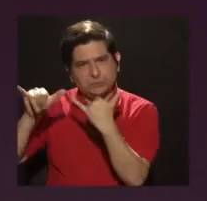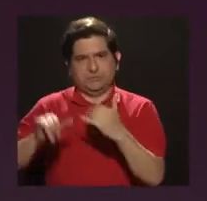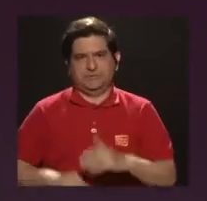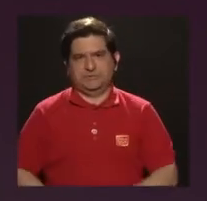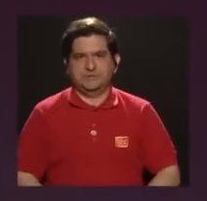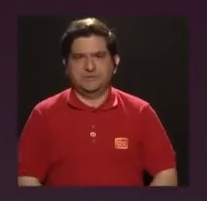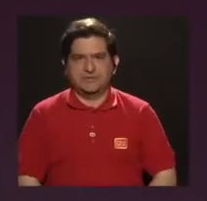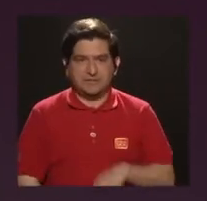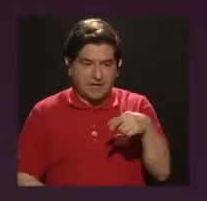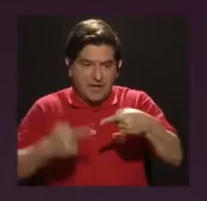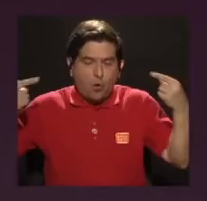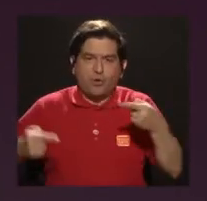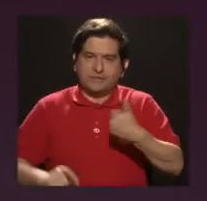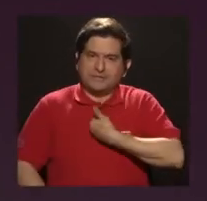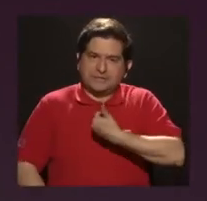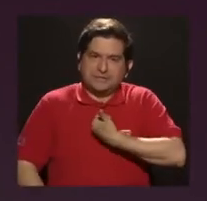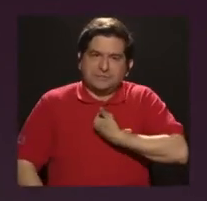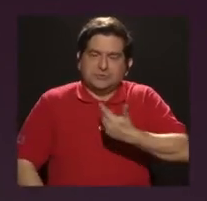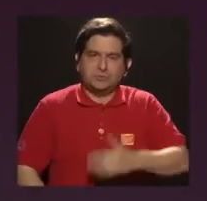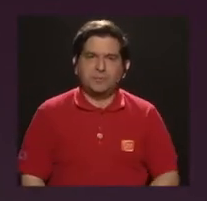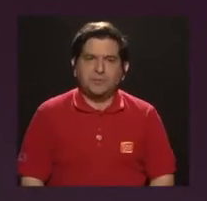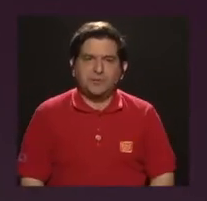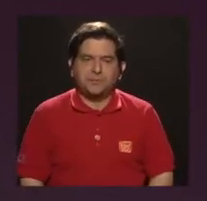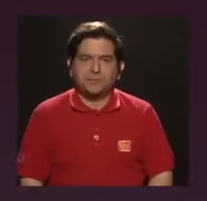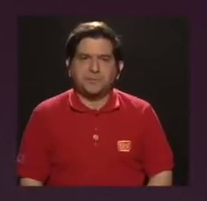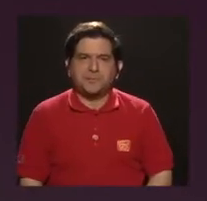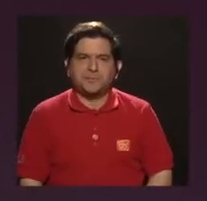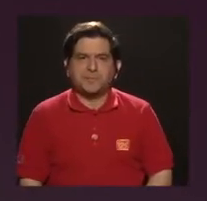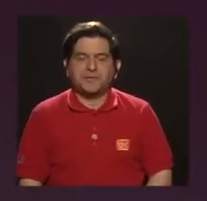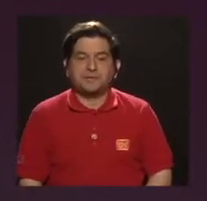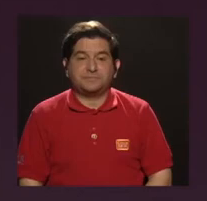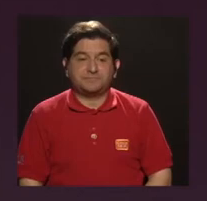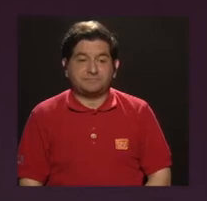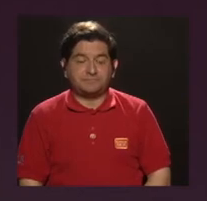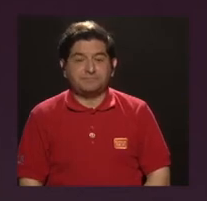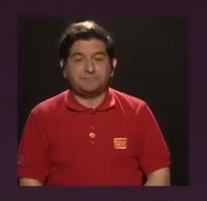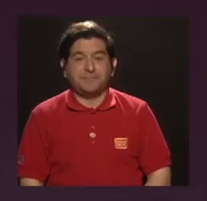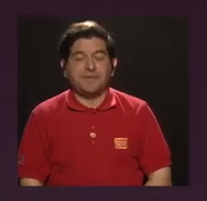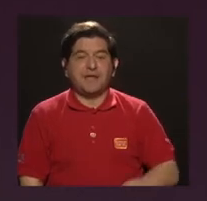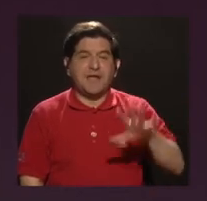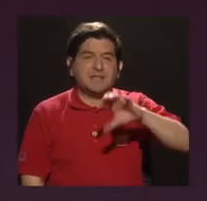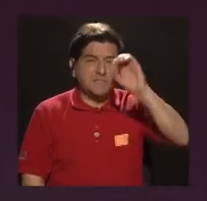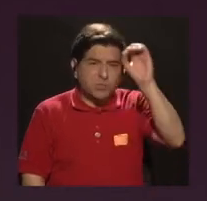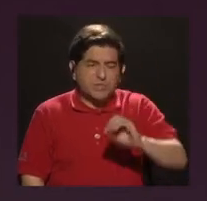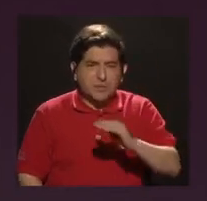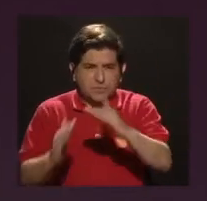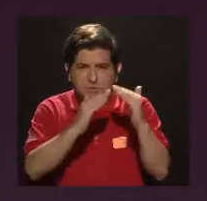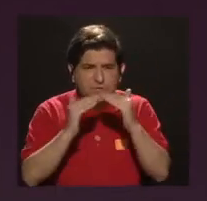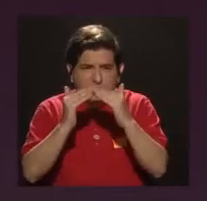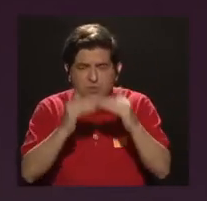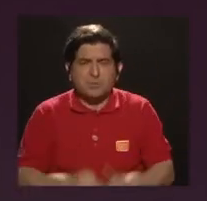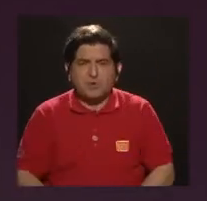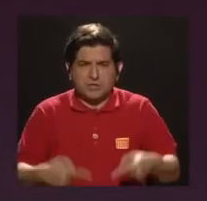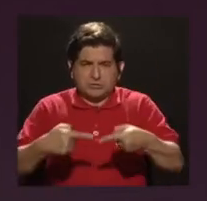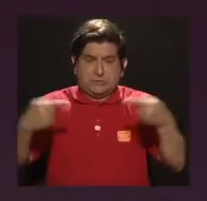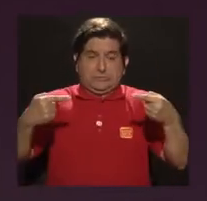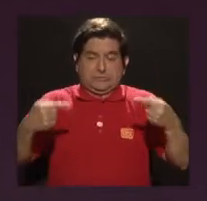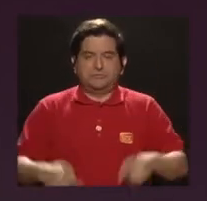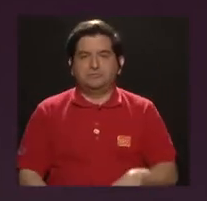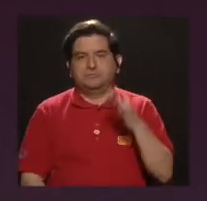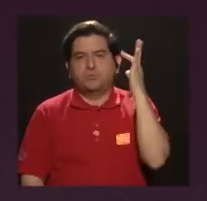en su contra el abrirse el frente con el 50 por ciento de la población las